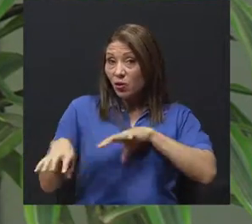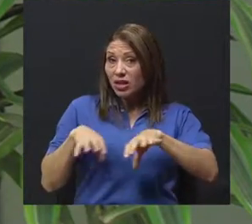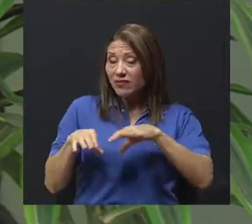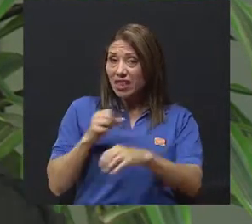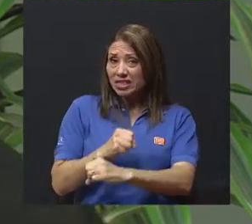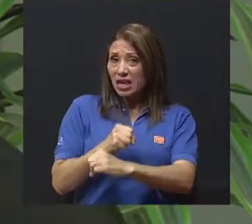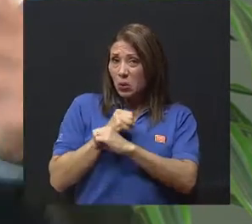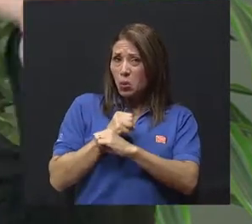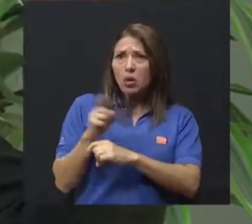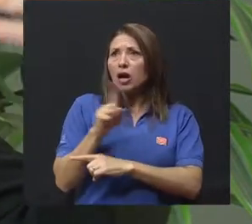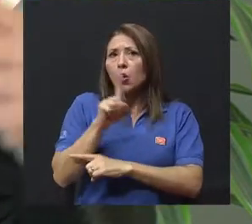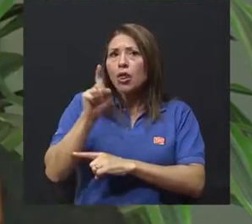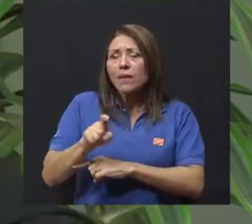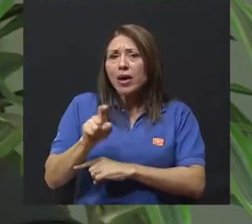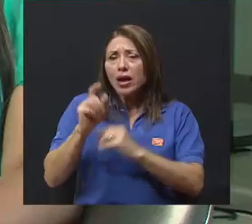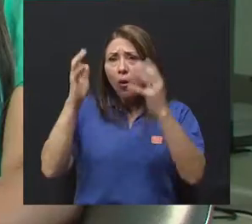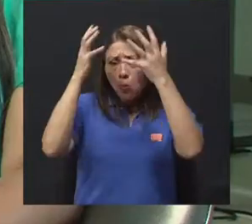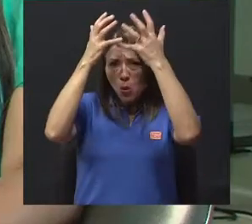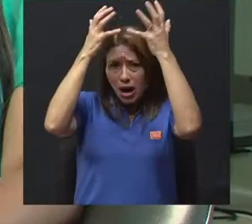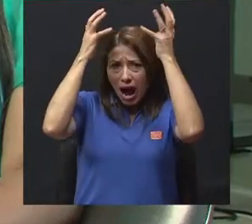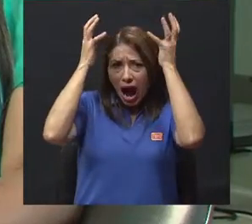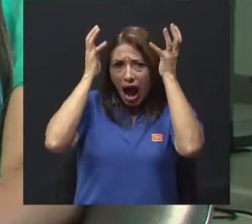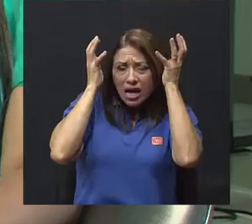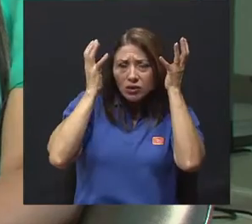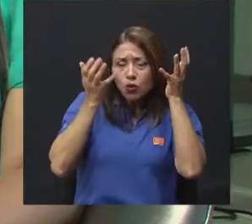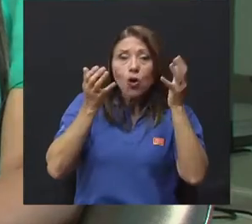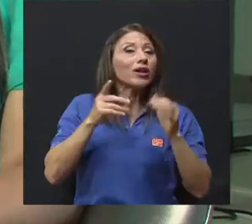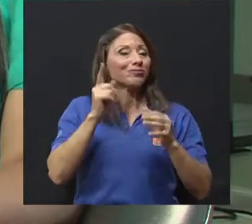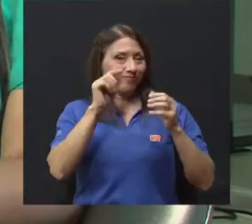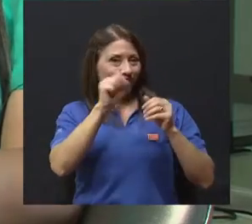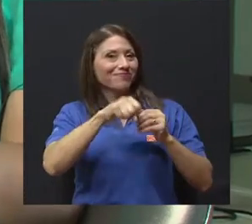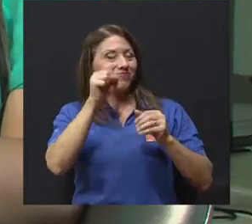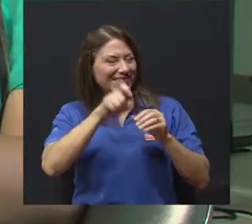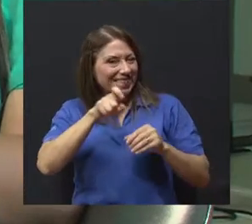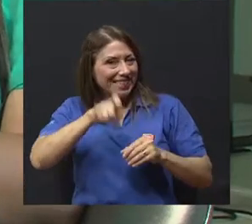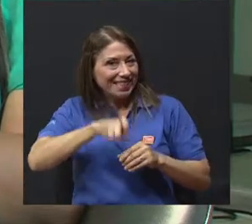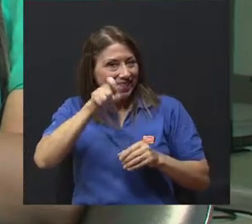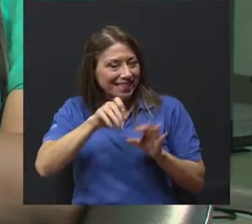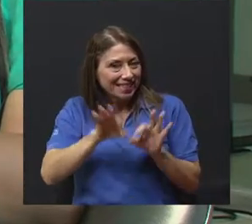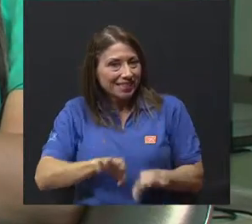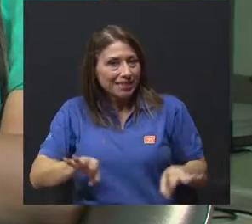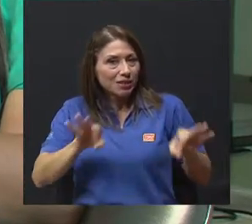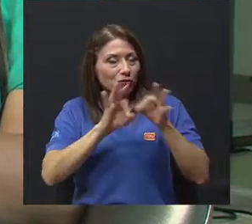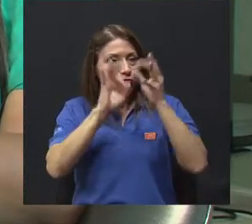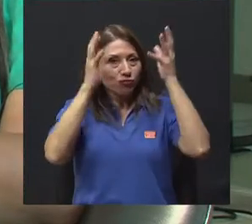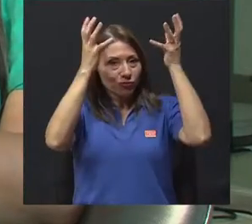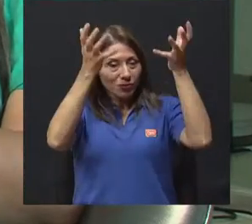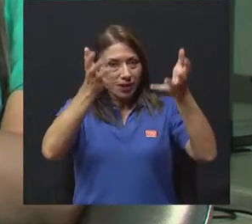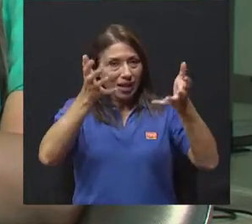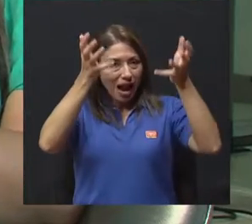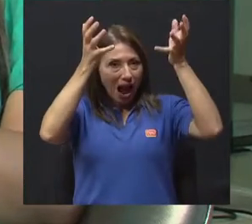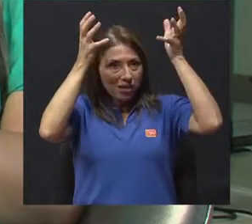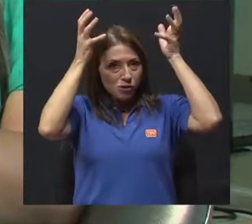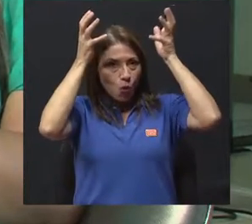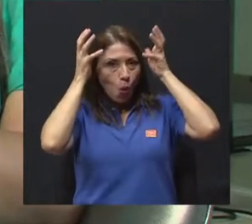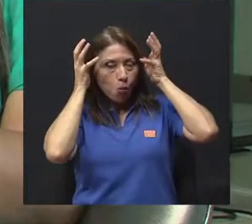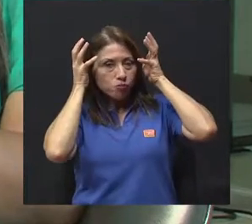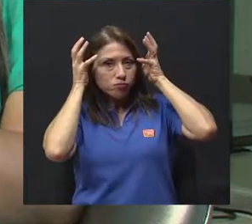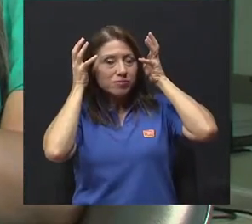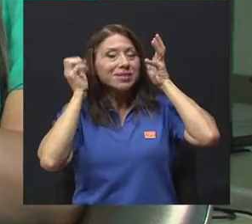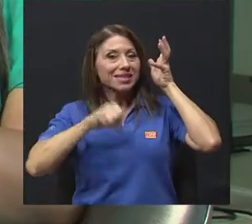como forrado con cascos y cosas así el casco es indispensable el casco si en ese caso si el casco es